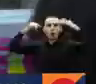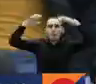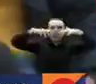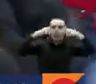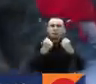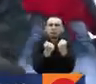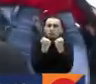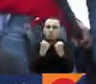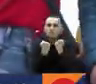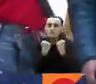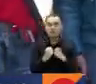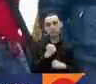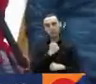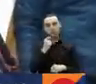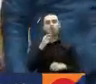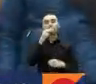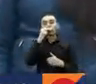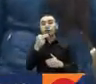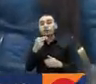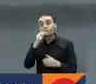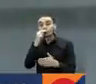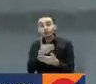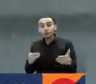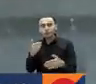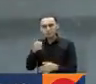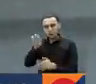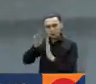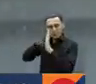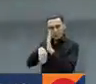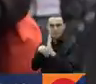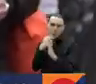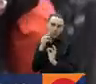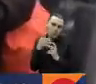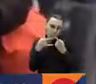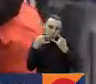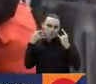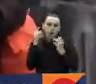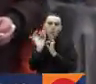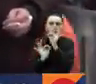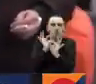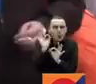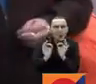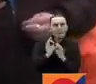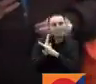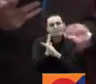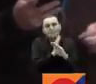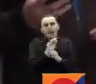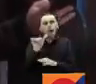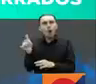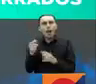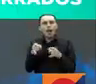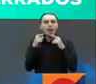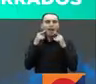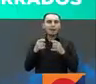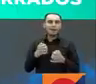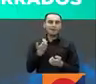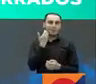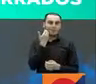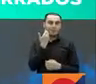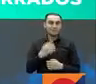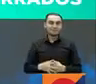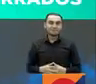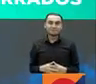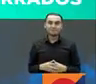menores de edad, continuar usando el tapabocas para evitar contagios de COVID-19 y otras enfermedades respiratorias.